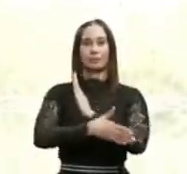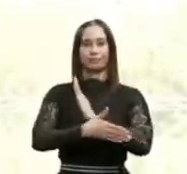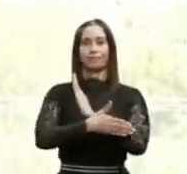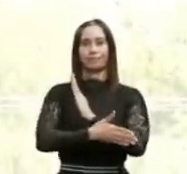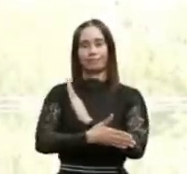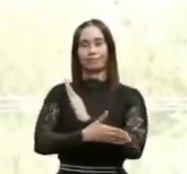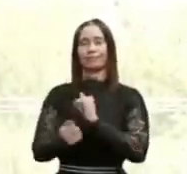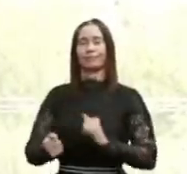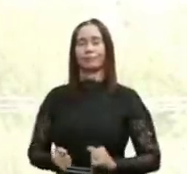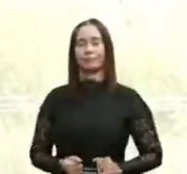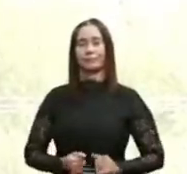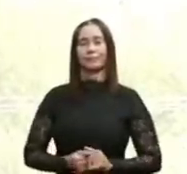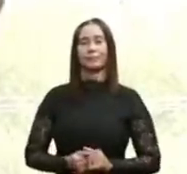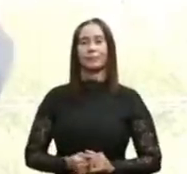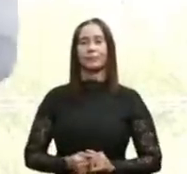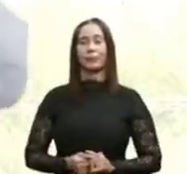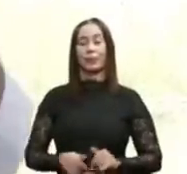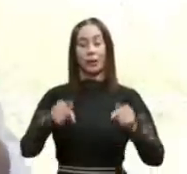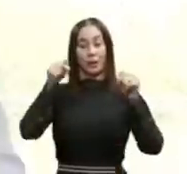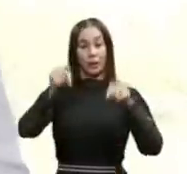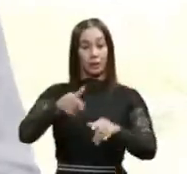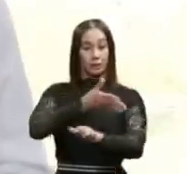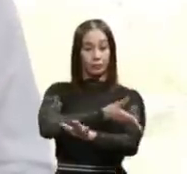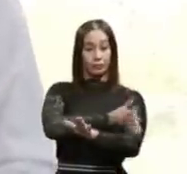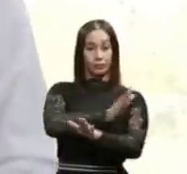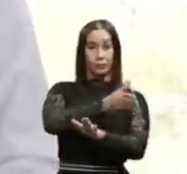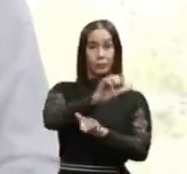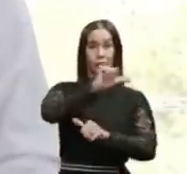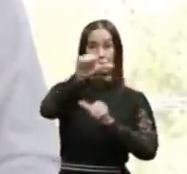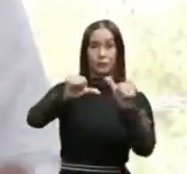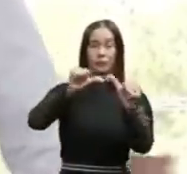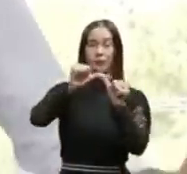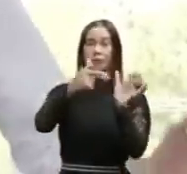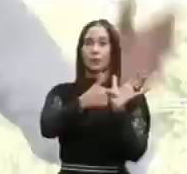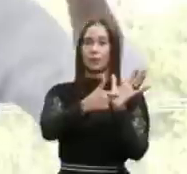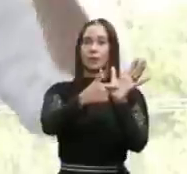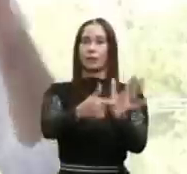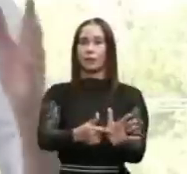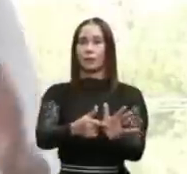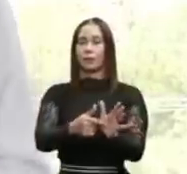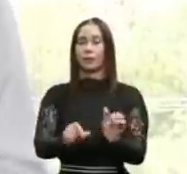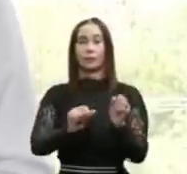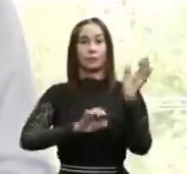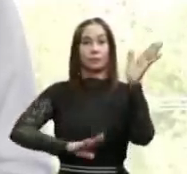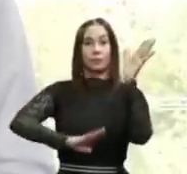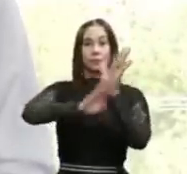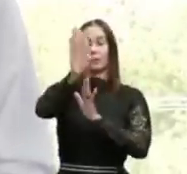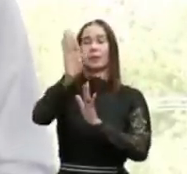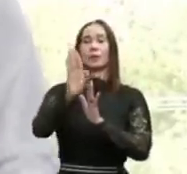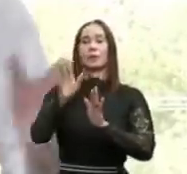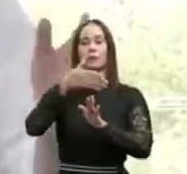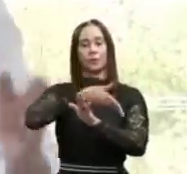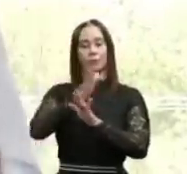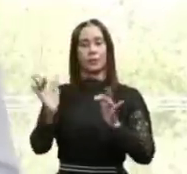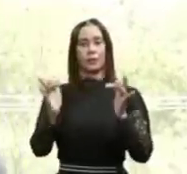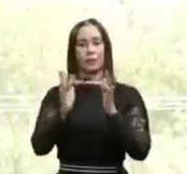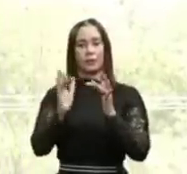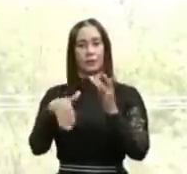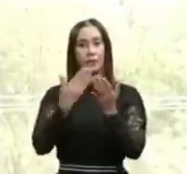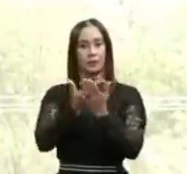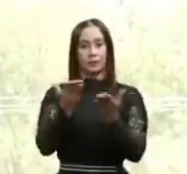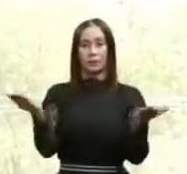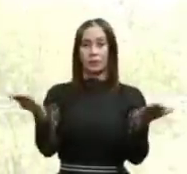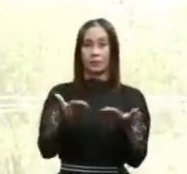país. Esta circunvalación de Azua representa un gran impulso vial a este